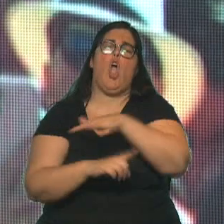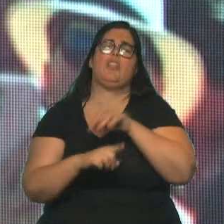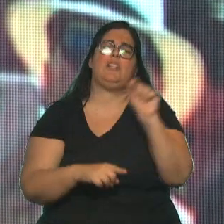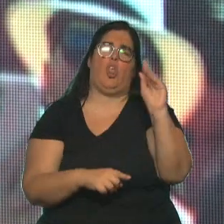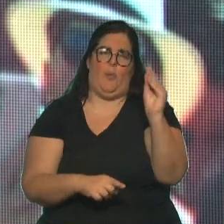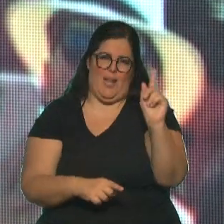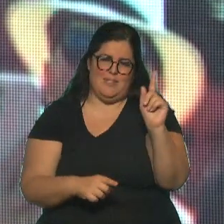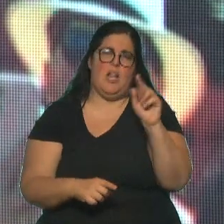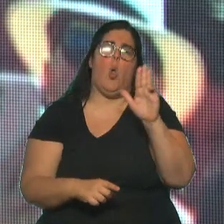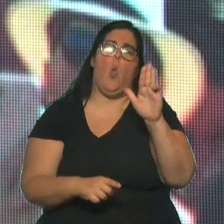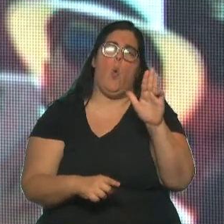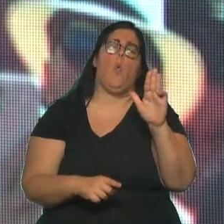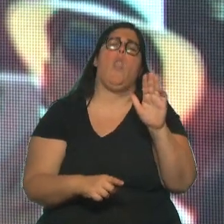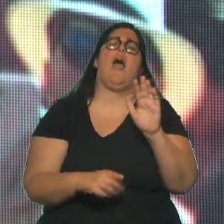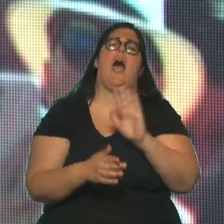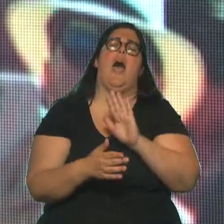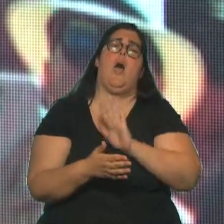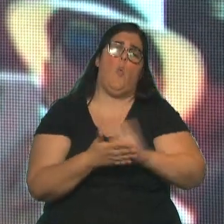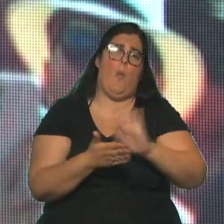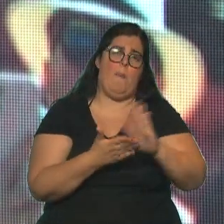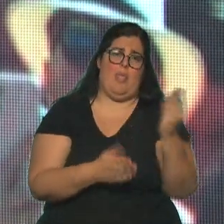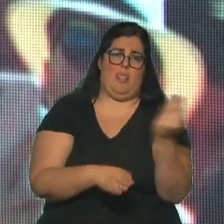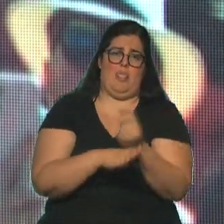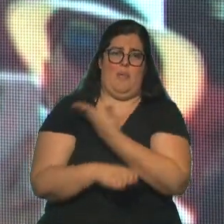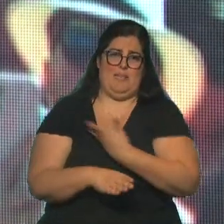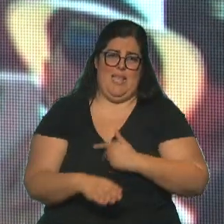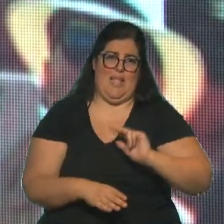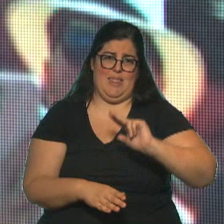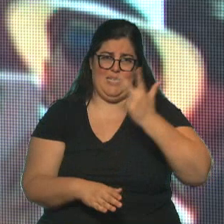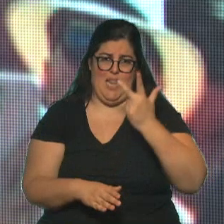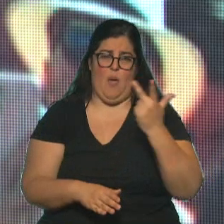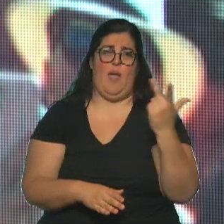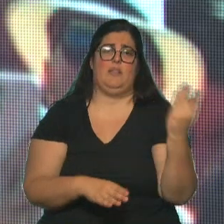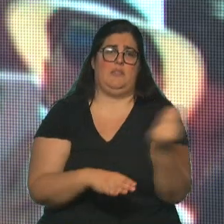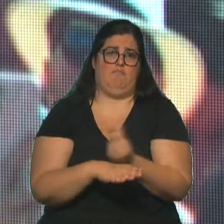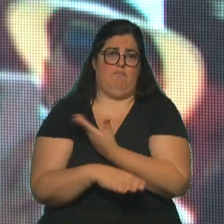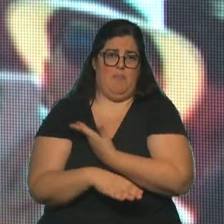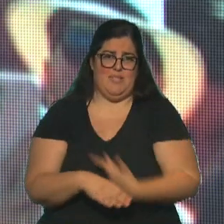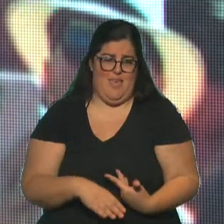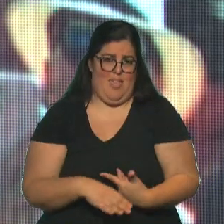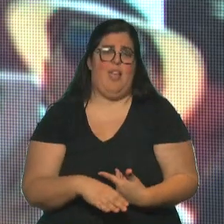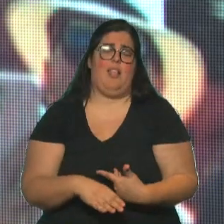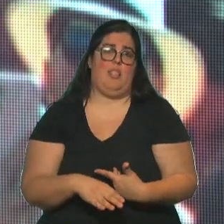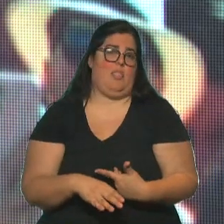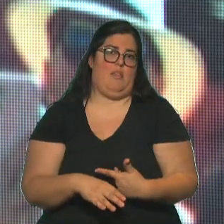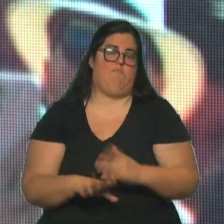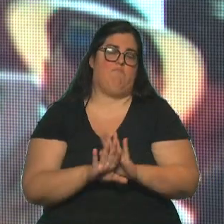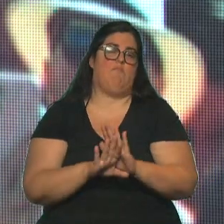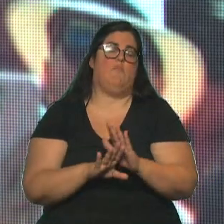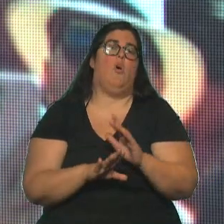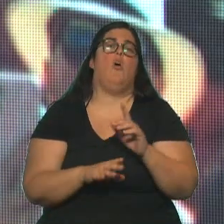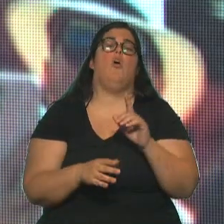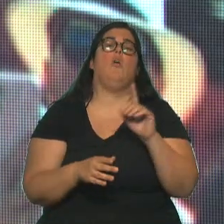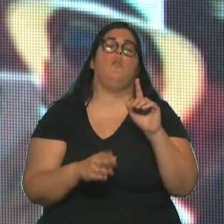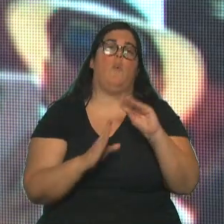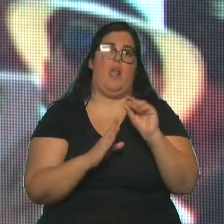con Ignacio Lula da Silva, nuevamente como presidente, por tercera vez ocupando el cargo más alto en el Poder Ejecutivo